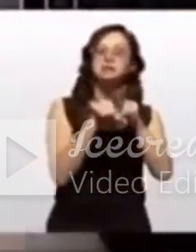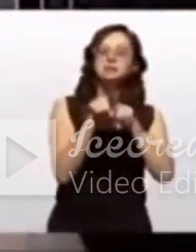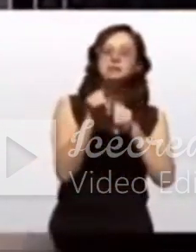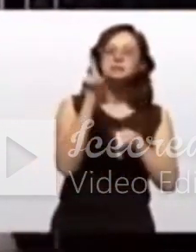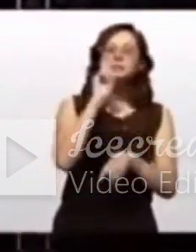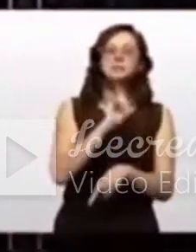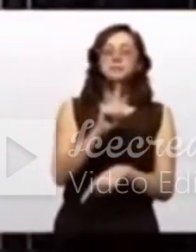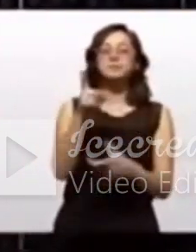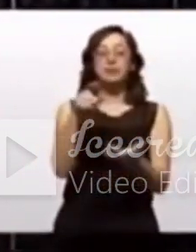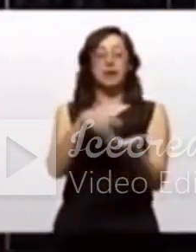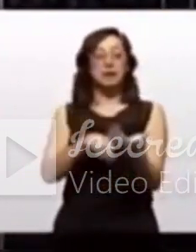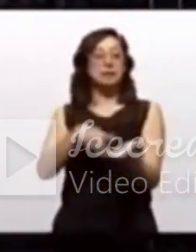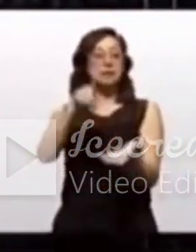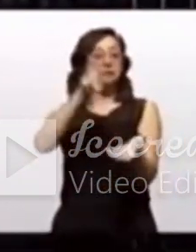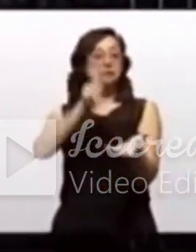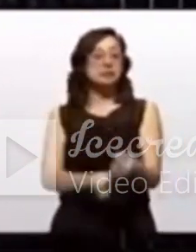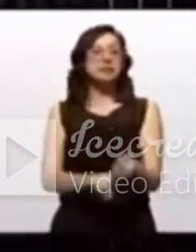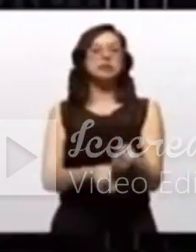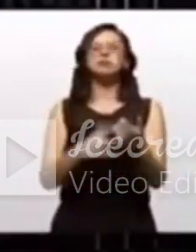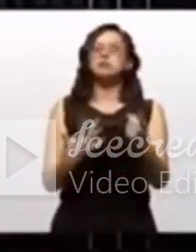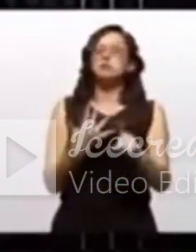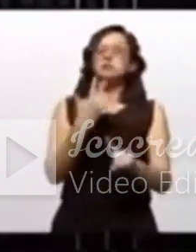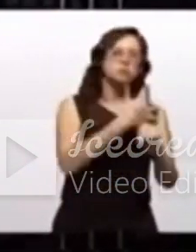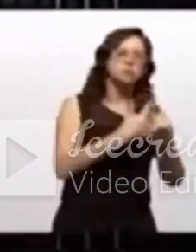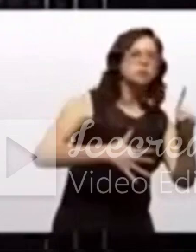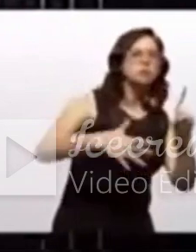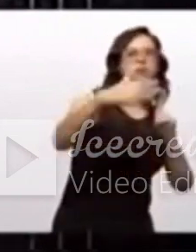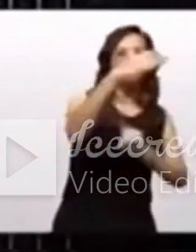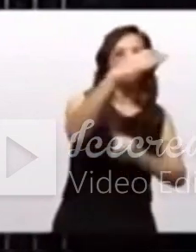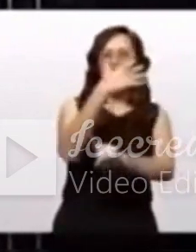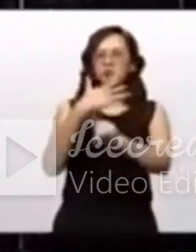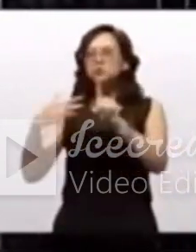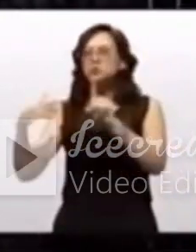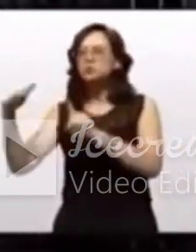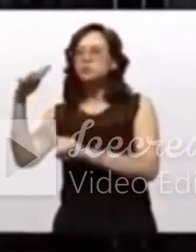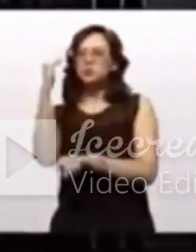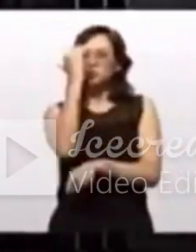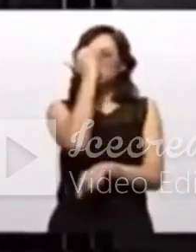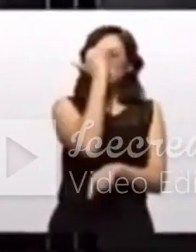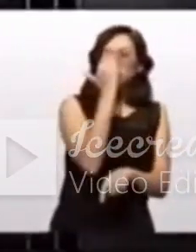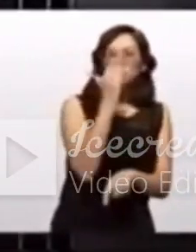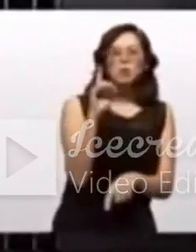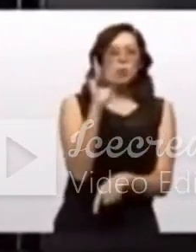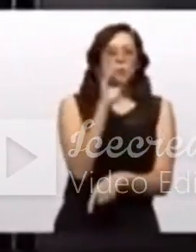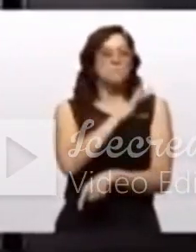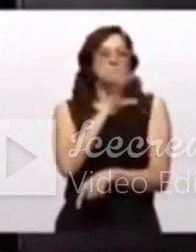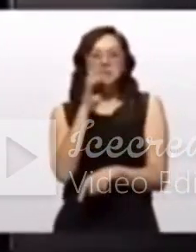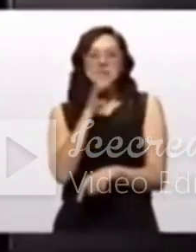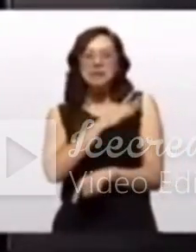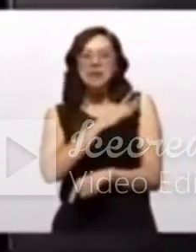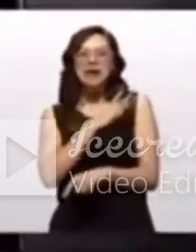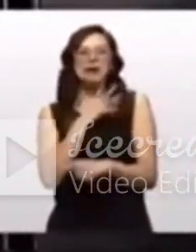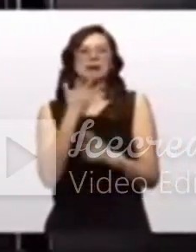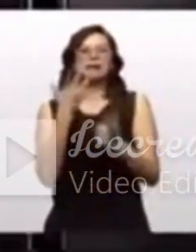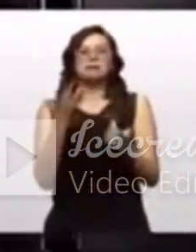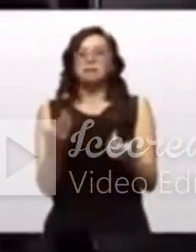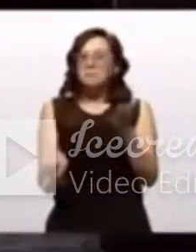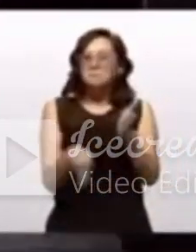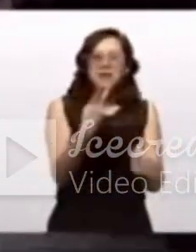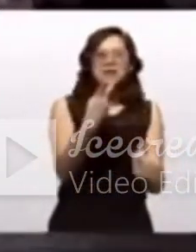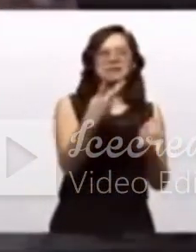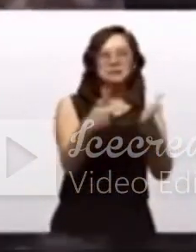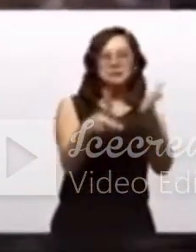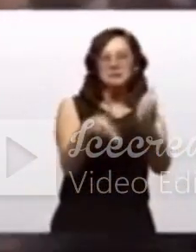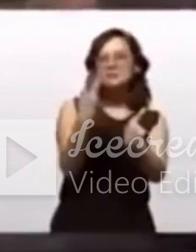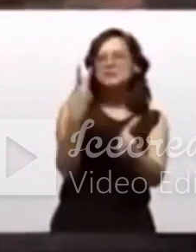crear en su obra un conjunto de atmósferas sombrías. En sus cuentos, lo siniestro acecha a cada